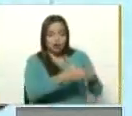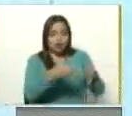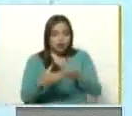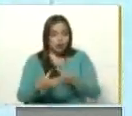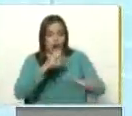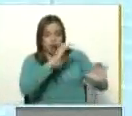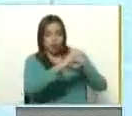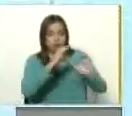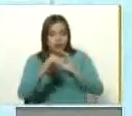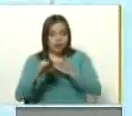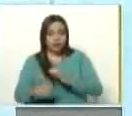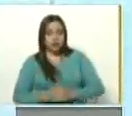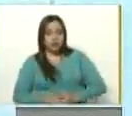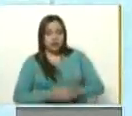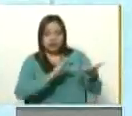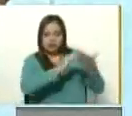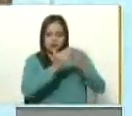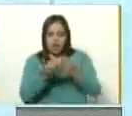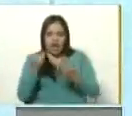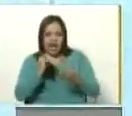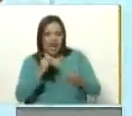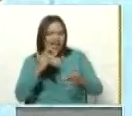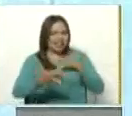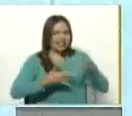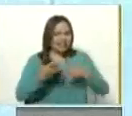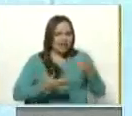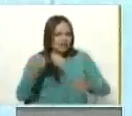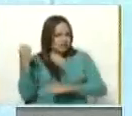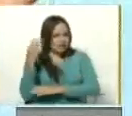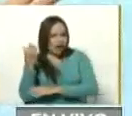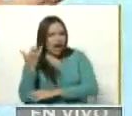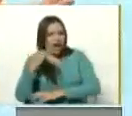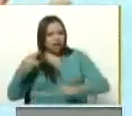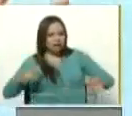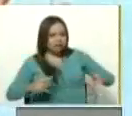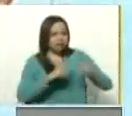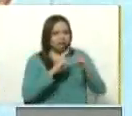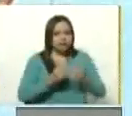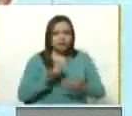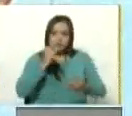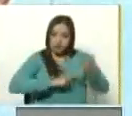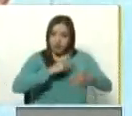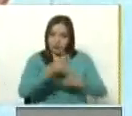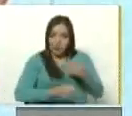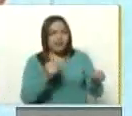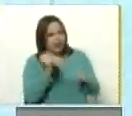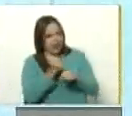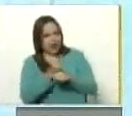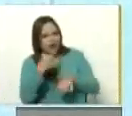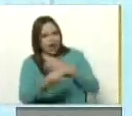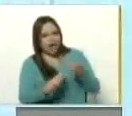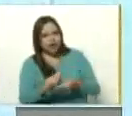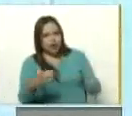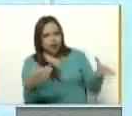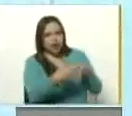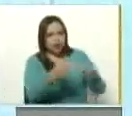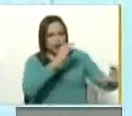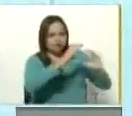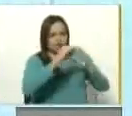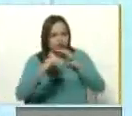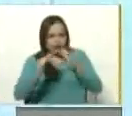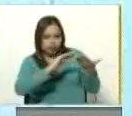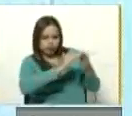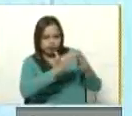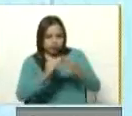y alternativos. Hoy hay un foro, hay unas actividades, usted nos habla de un encuentro, es decir, hay un plan de trabajo por parte de los medios comunitarios alternativos para